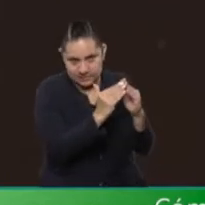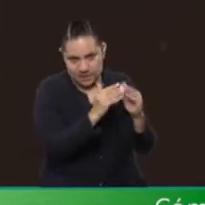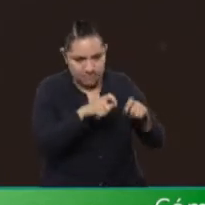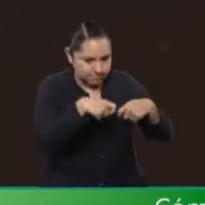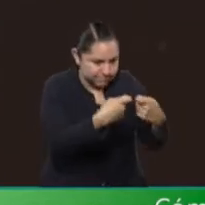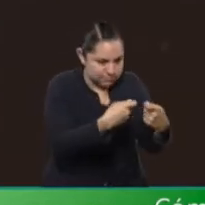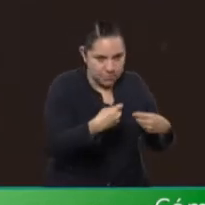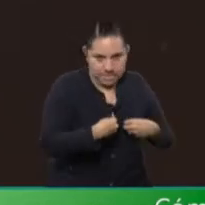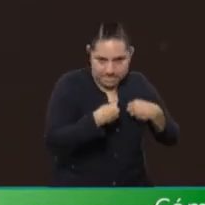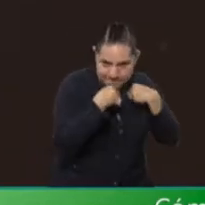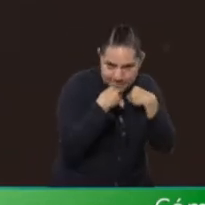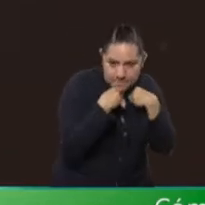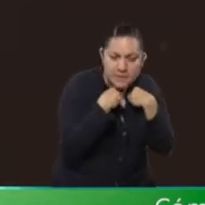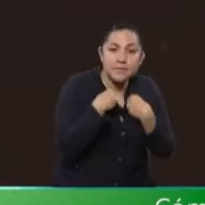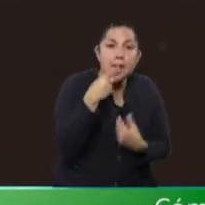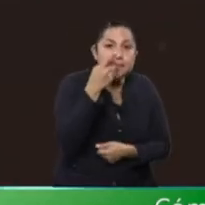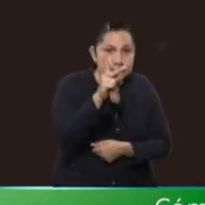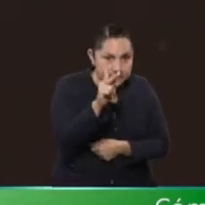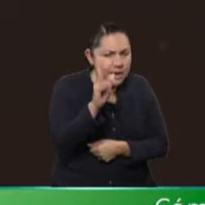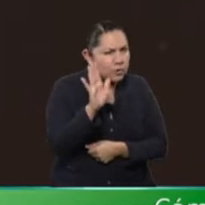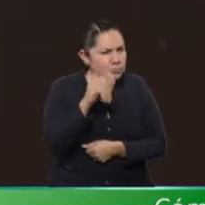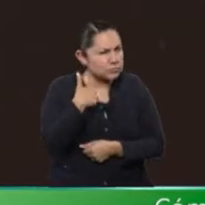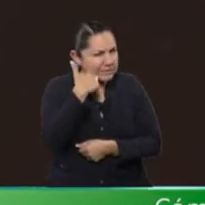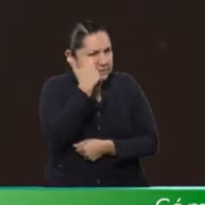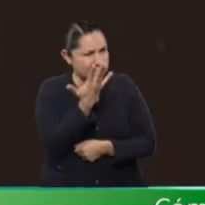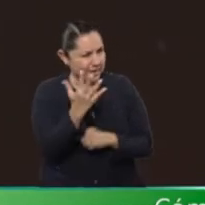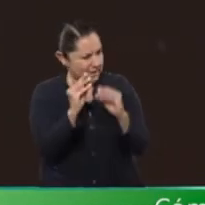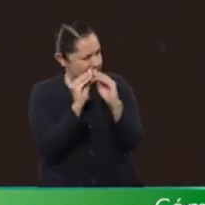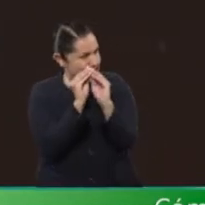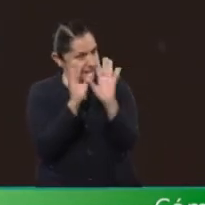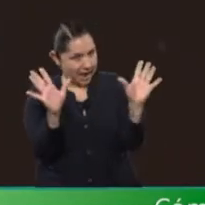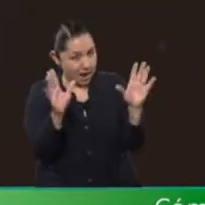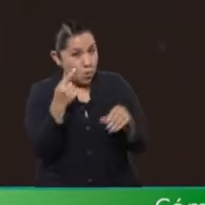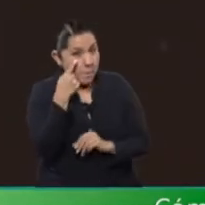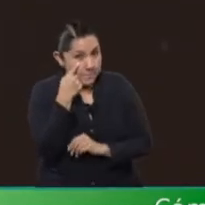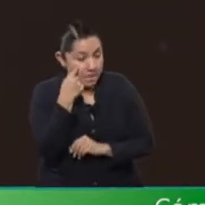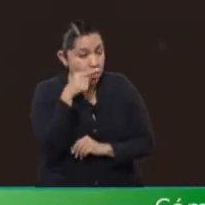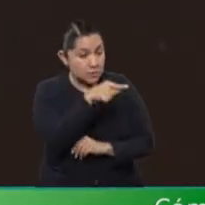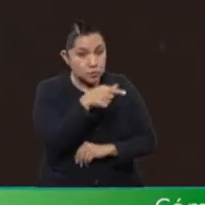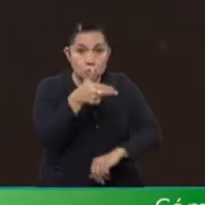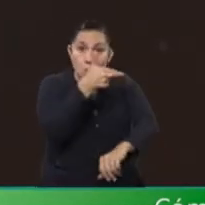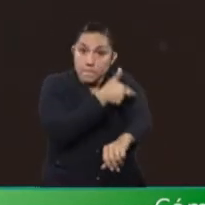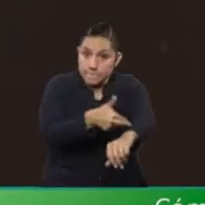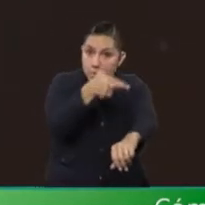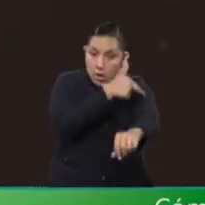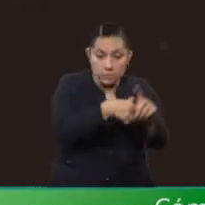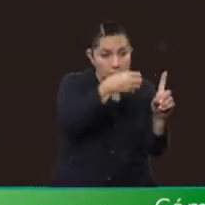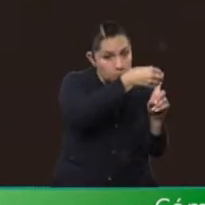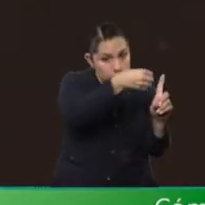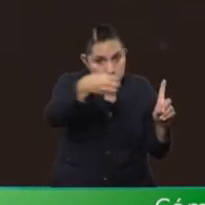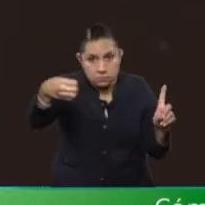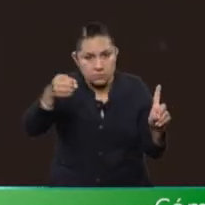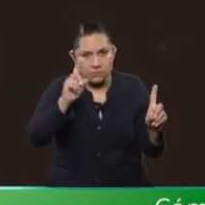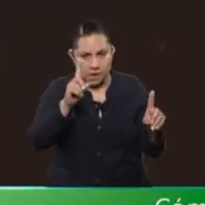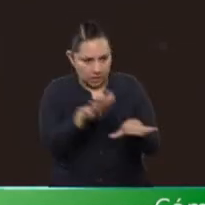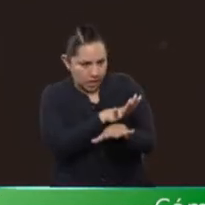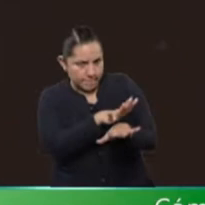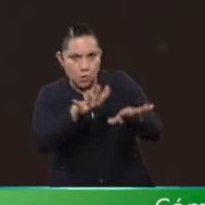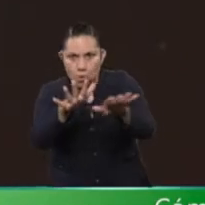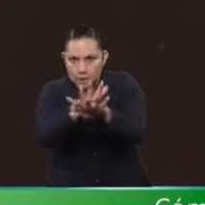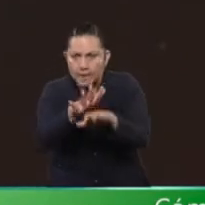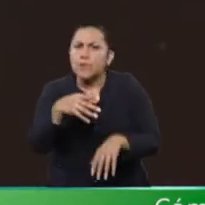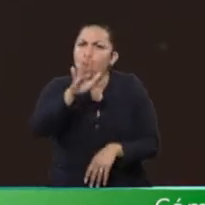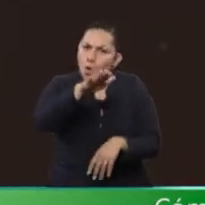embargo, queremos que esto quede asentado, que una vez más se altera el proceso y que cuando hemos pedido nosotros correcciones no se han hecho.